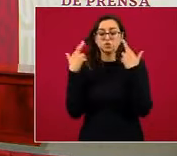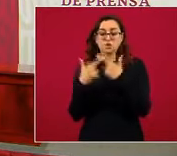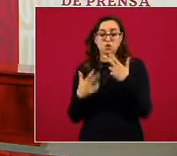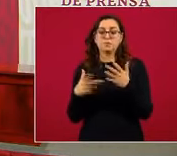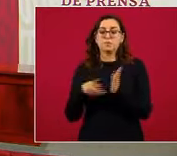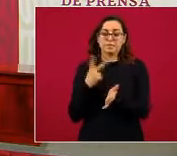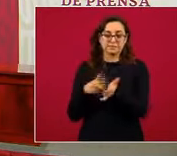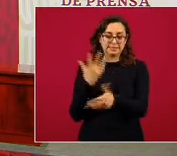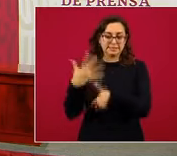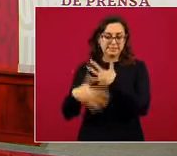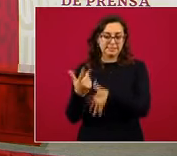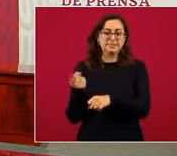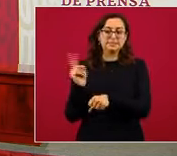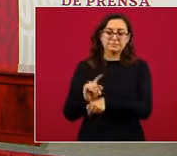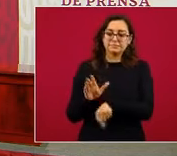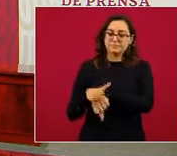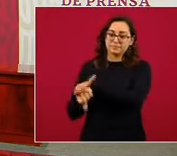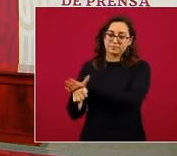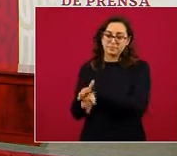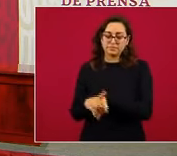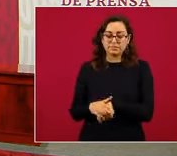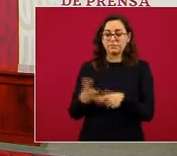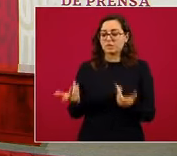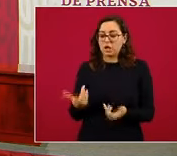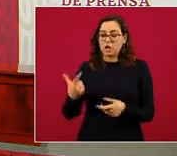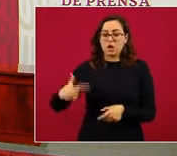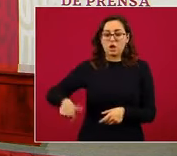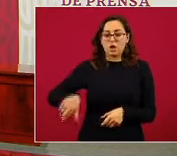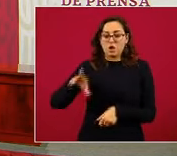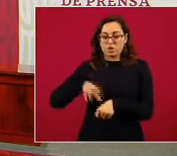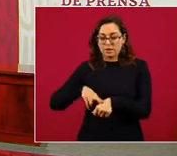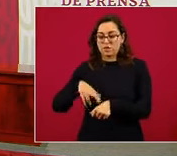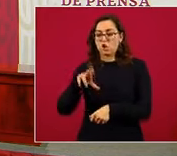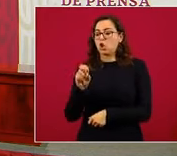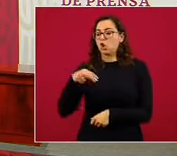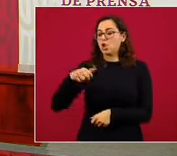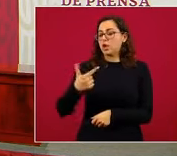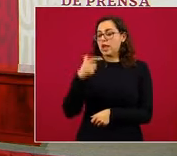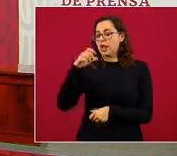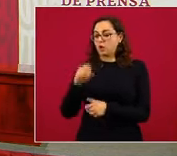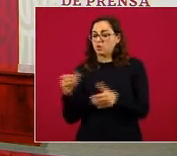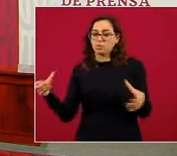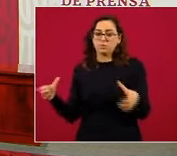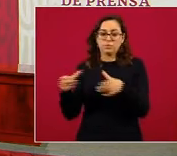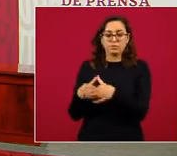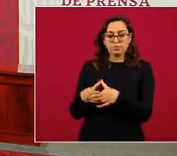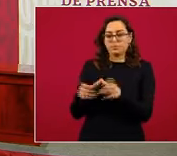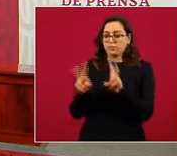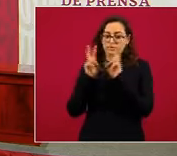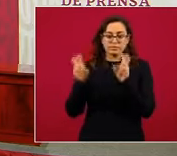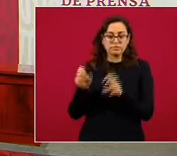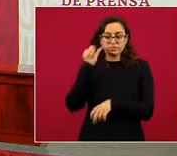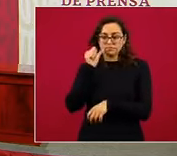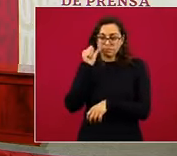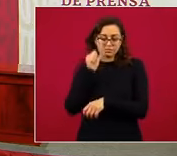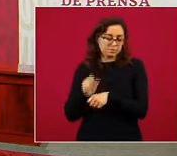con la Conferencia Nacional de Gobernadores, la CONAGO, donde siempre tenemos un tema que es